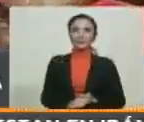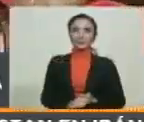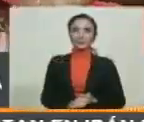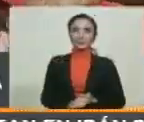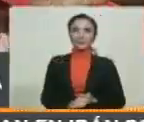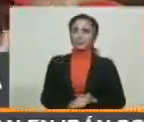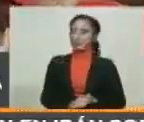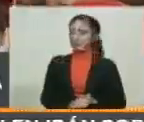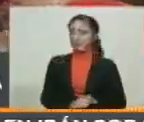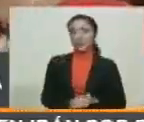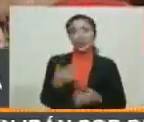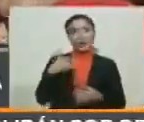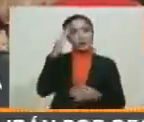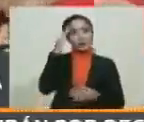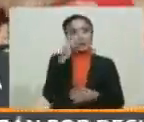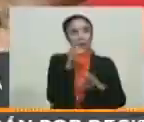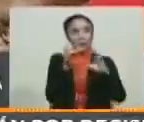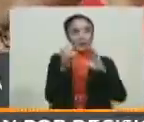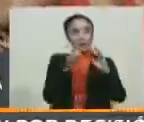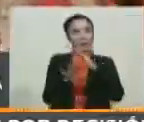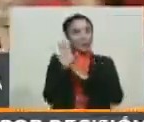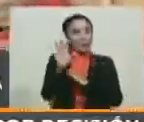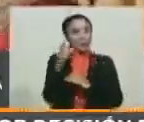por el carné de la patria